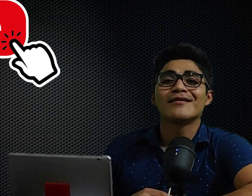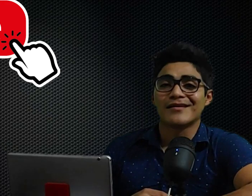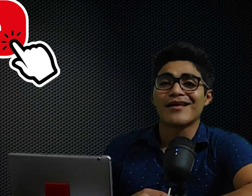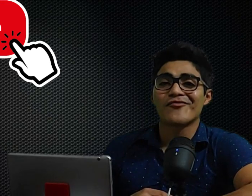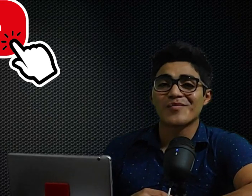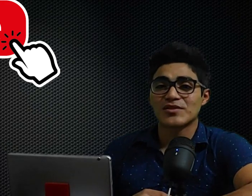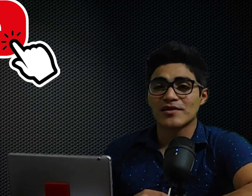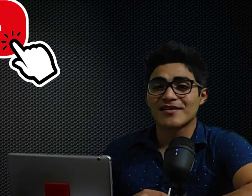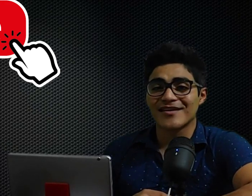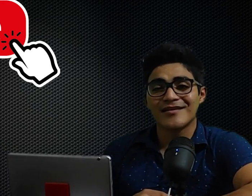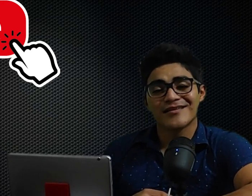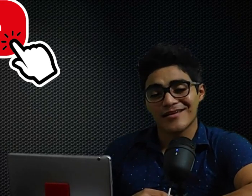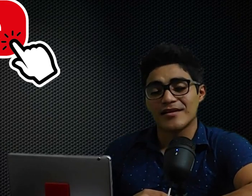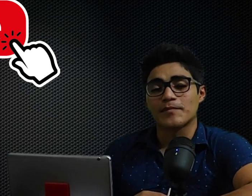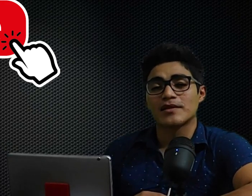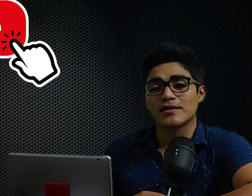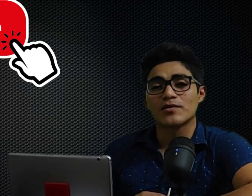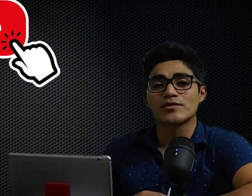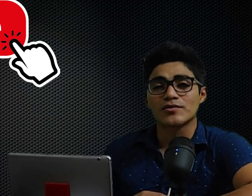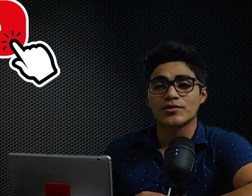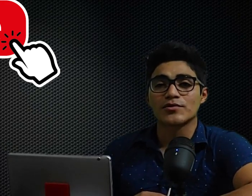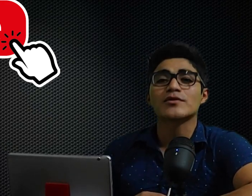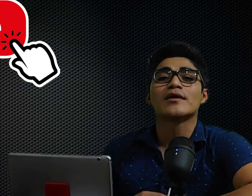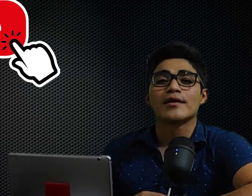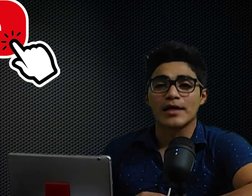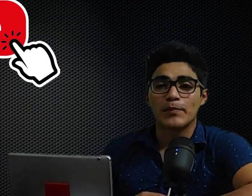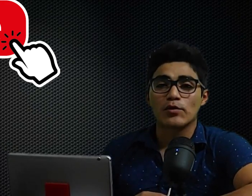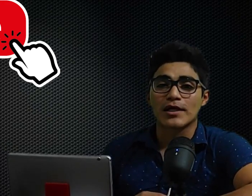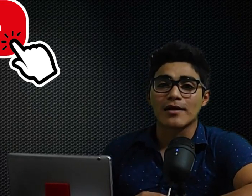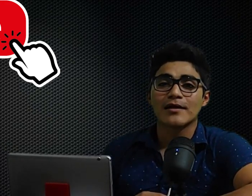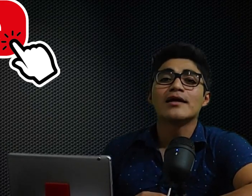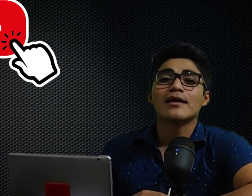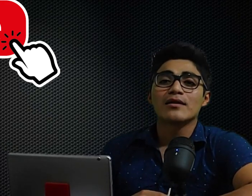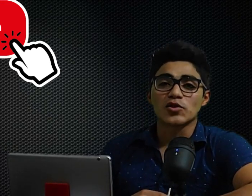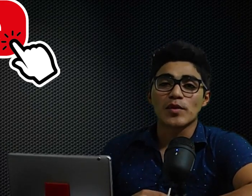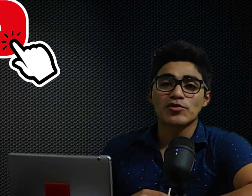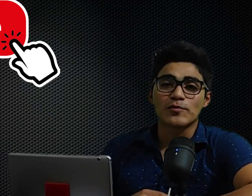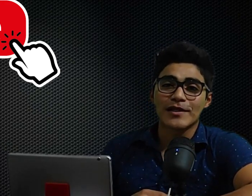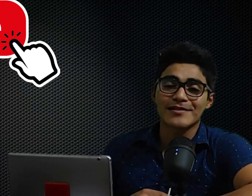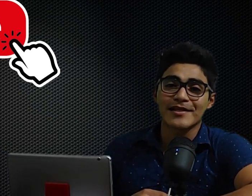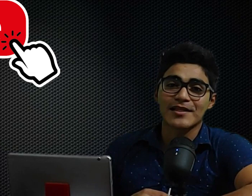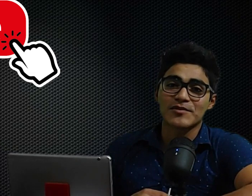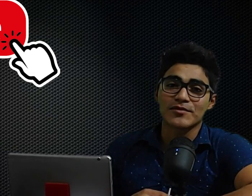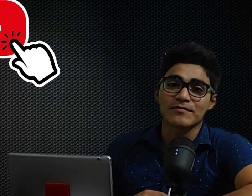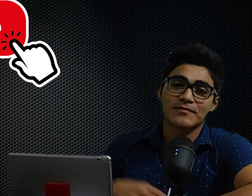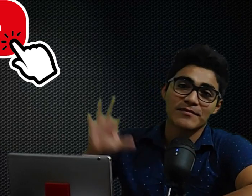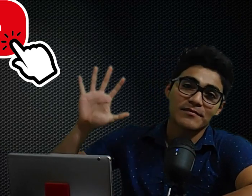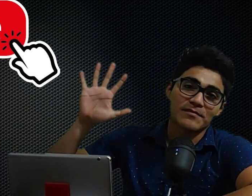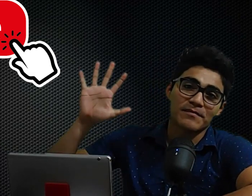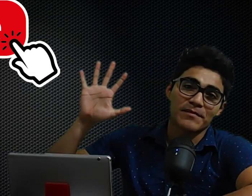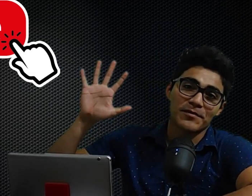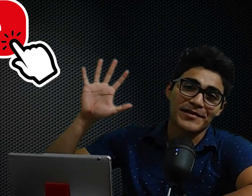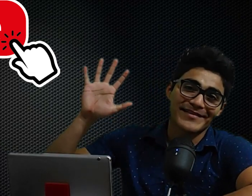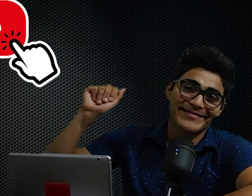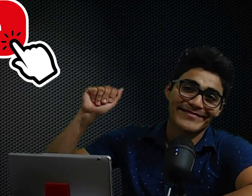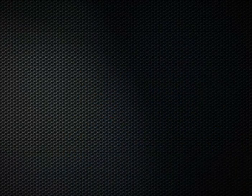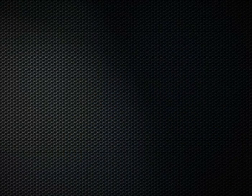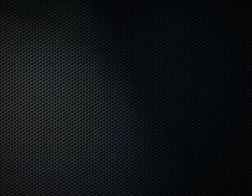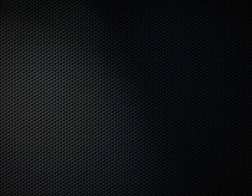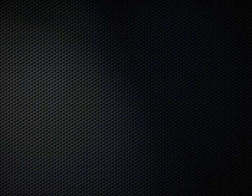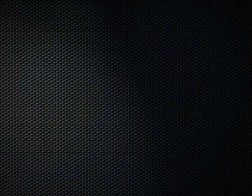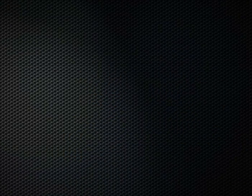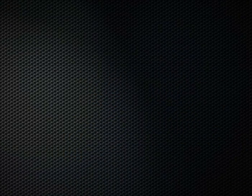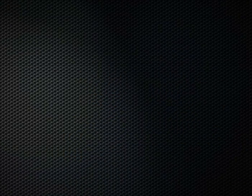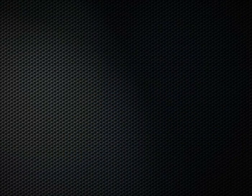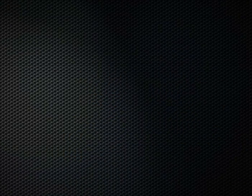canal. La información está ahí y depende de todos nosotros el pregonarla. Nos vemos en una siguiente emisión. Bye, bye.